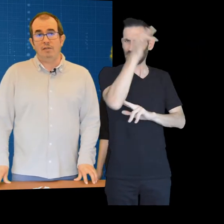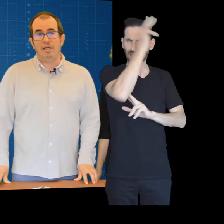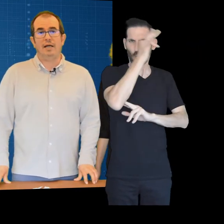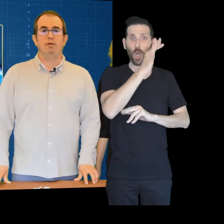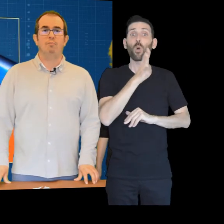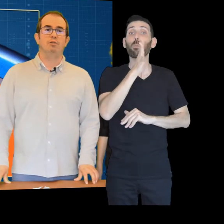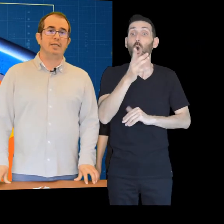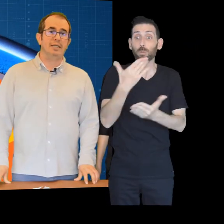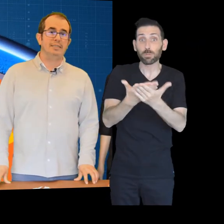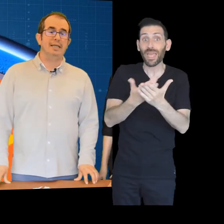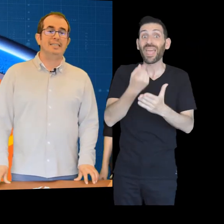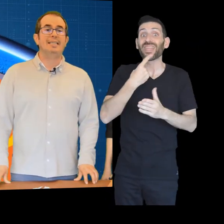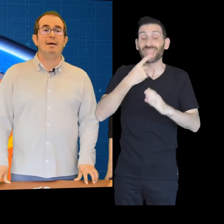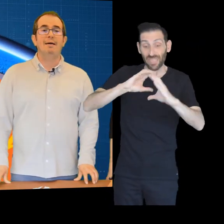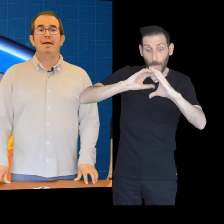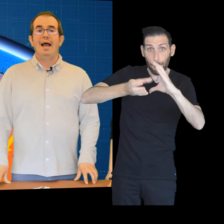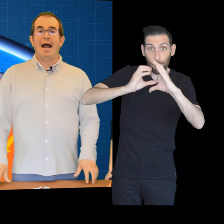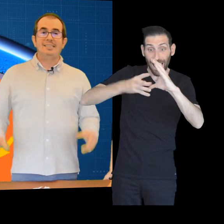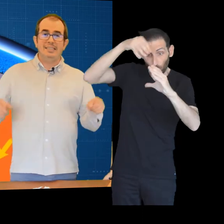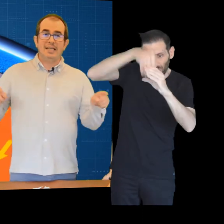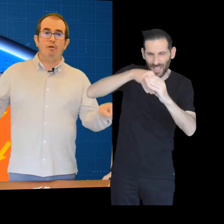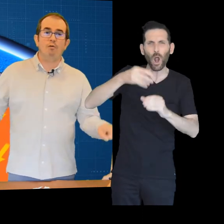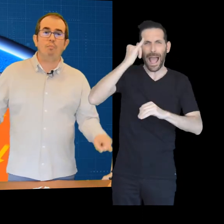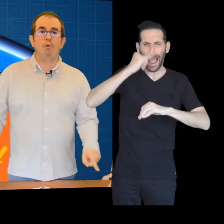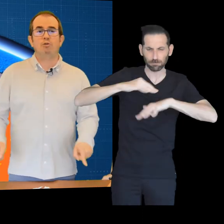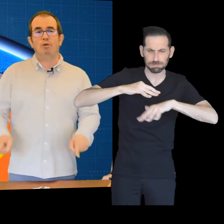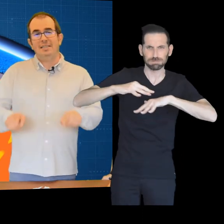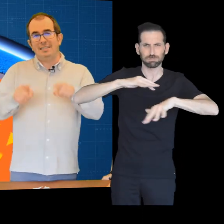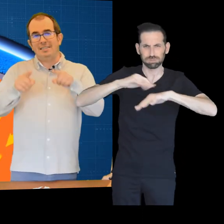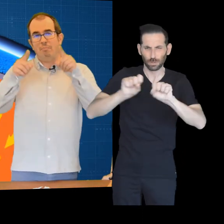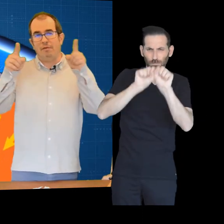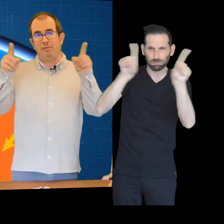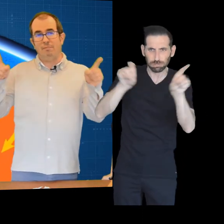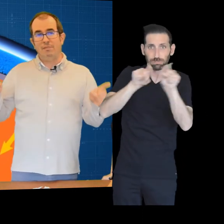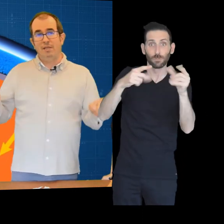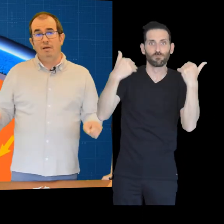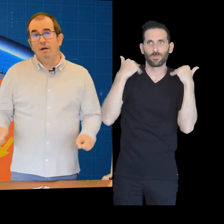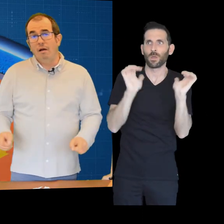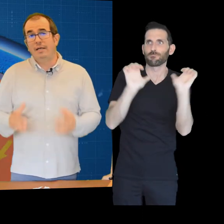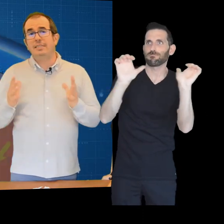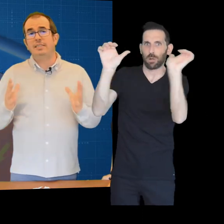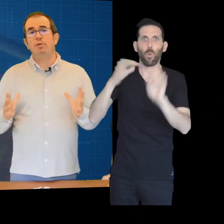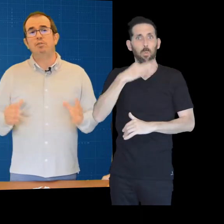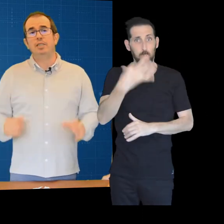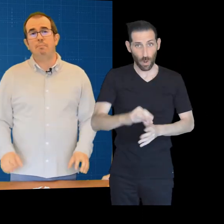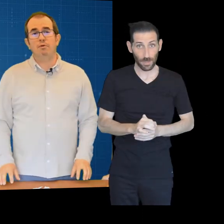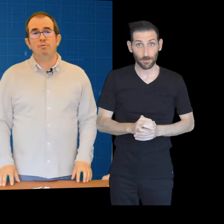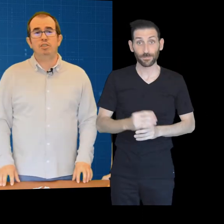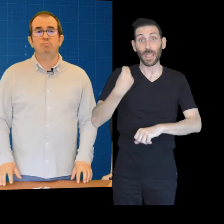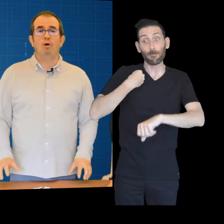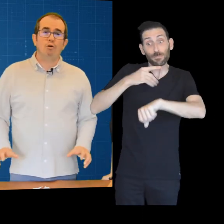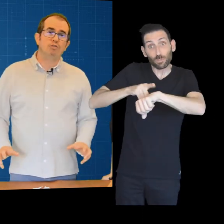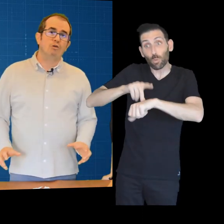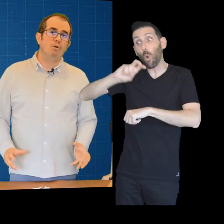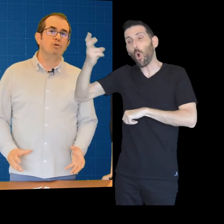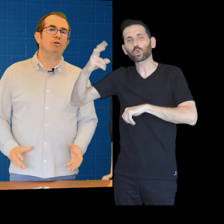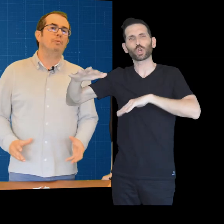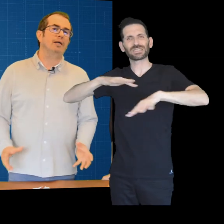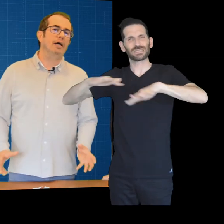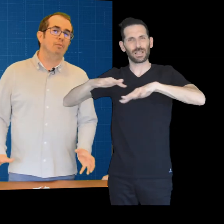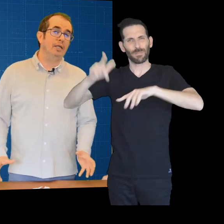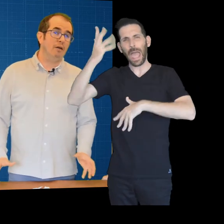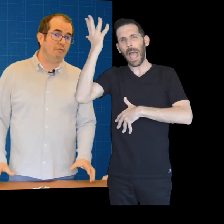ao indicar que o manto terrestre estaba axitado por correntes de convección. Case ao mesmo tempo, sismólogos como